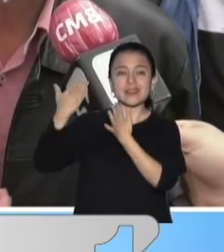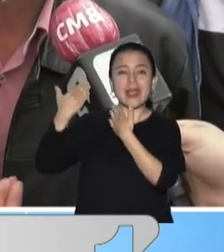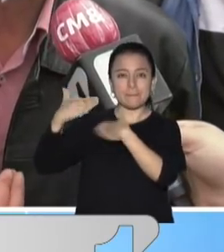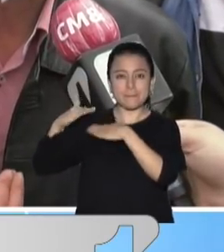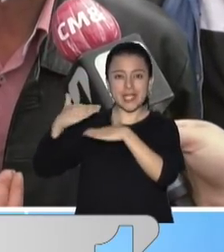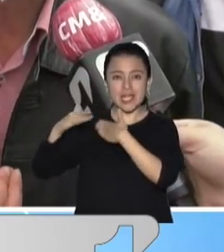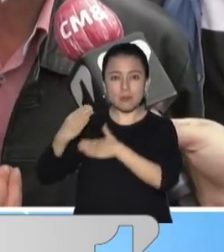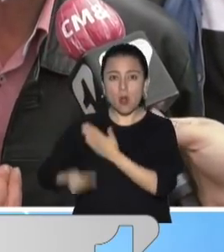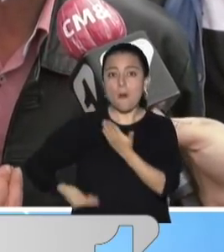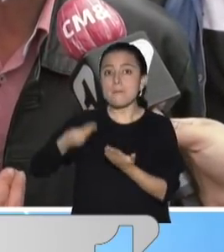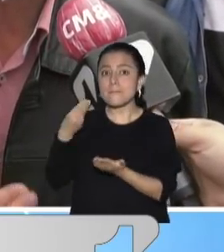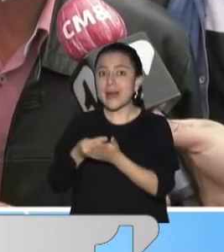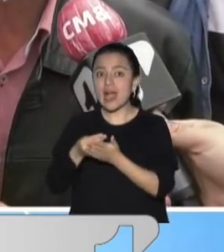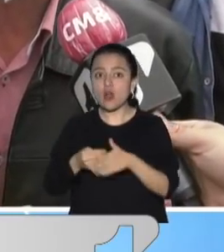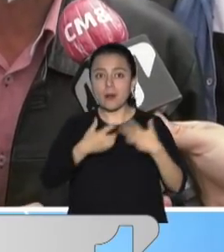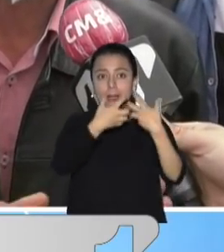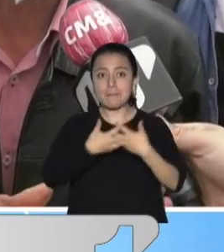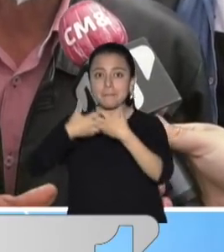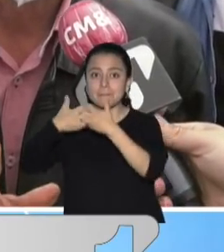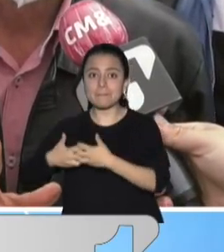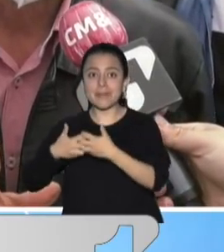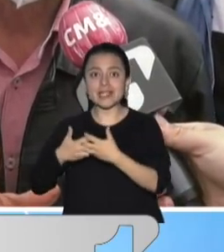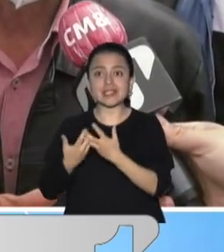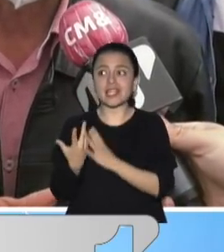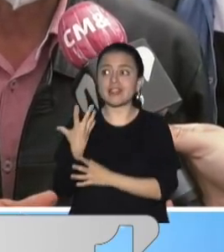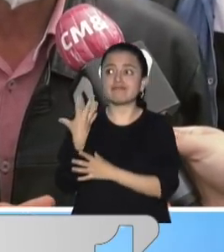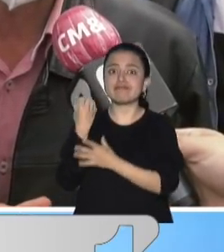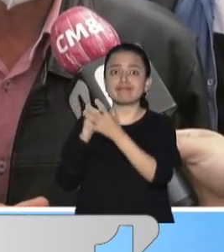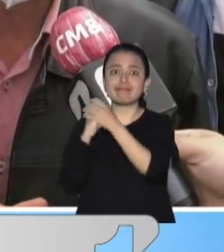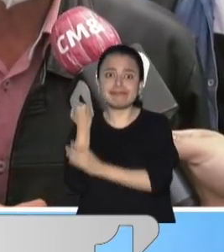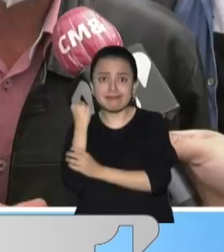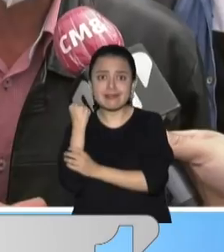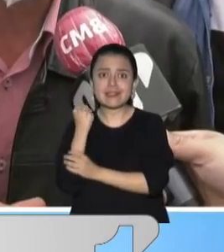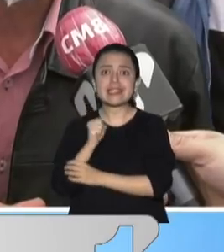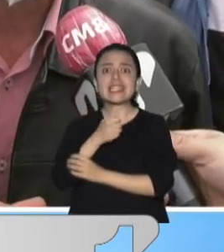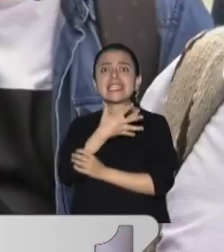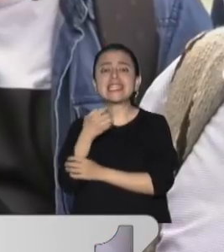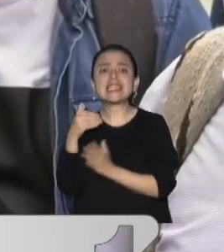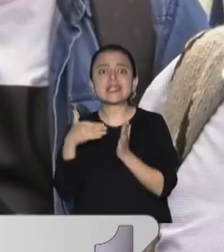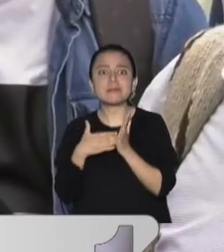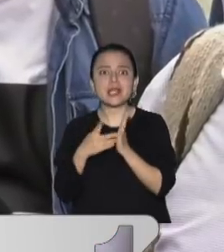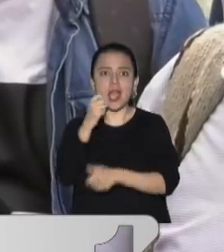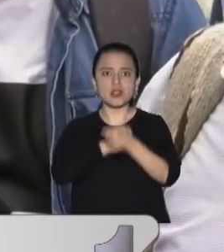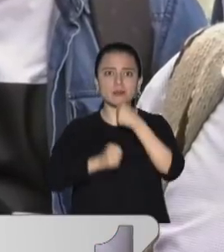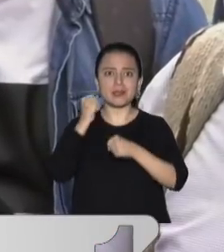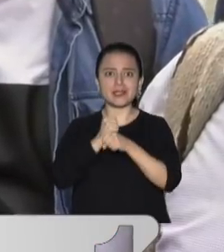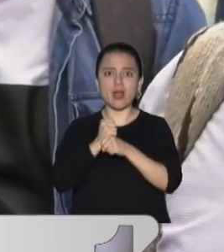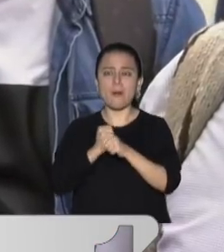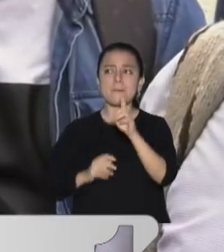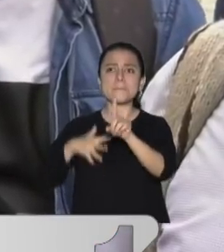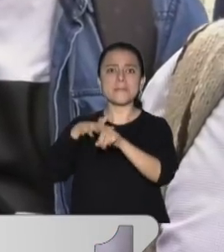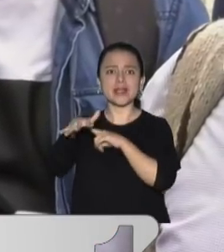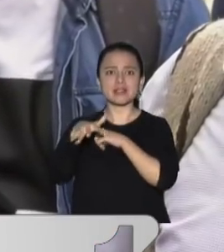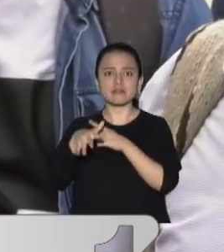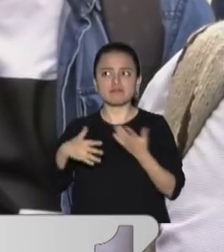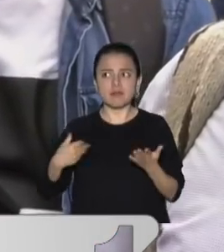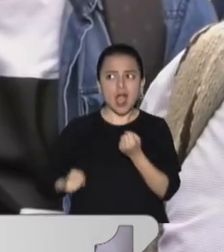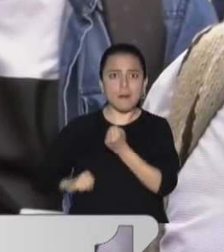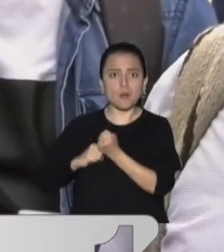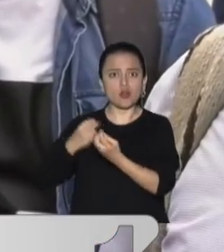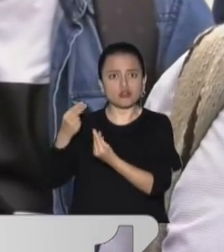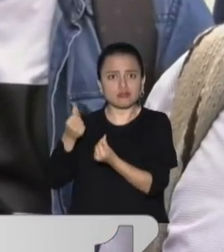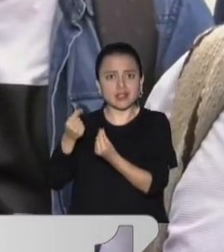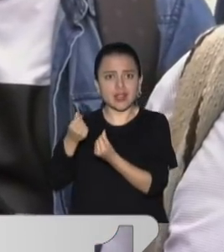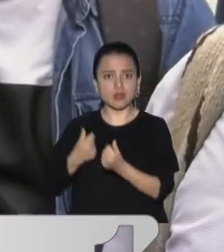los trabajadores de las pequeñas y medianas empresas que se quebraron 500.000 el año pasado. Y la respuesta del presidente Duque a